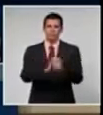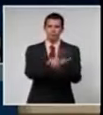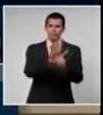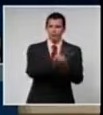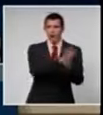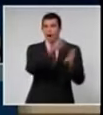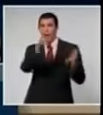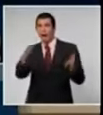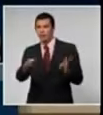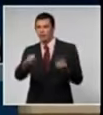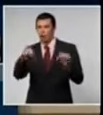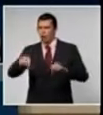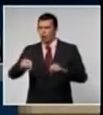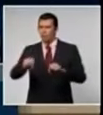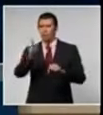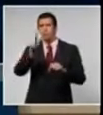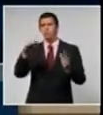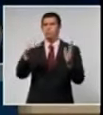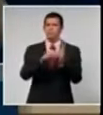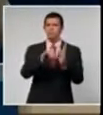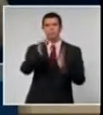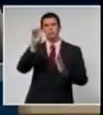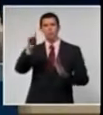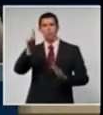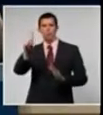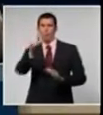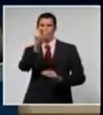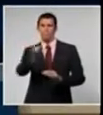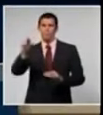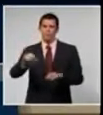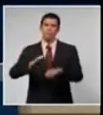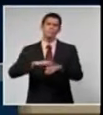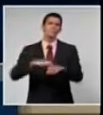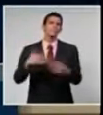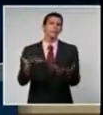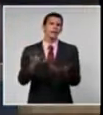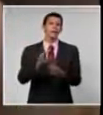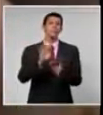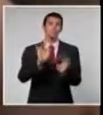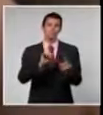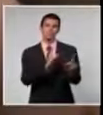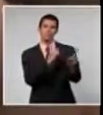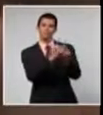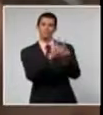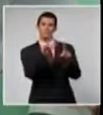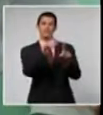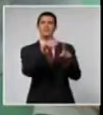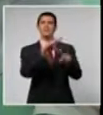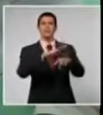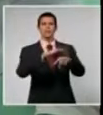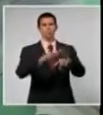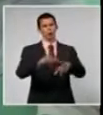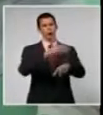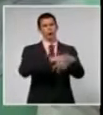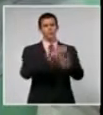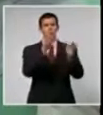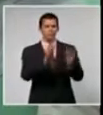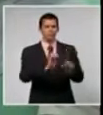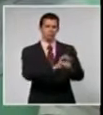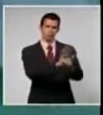2.101 pacientes han sido contacto de casos confirmados previamente. El doctor Durán destacó el trabajo